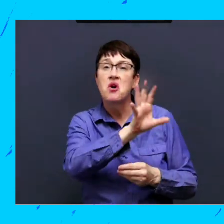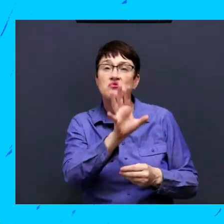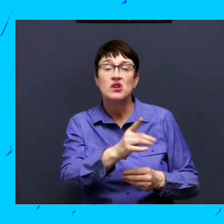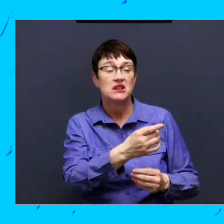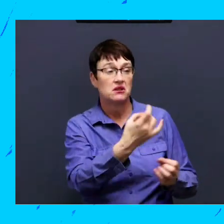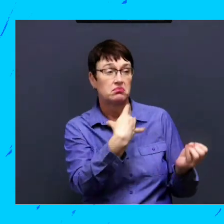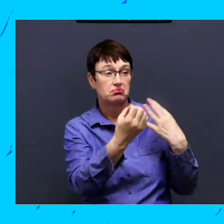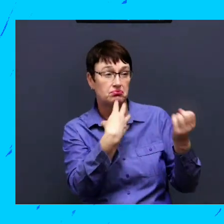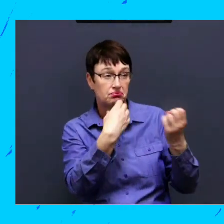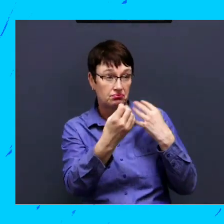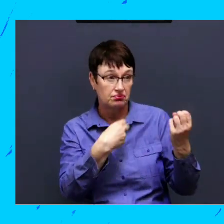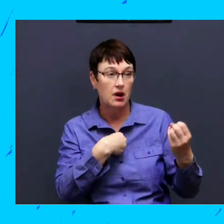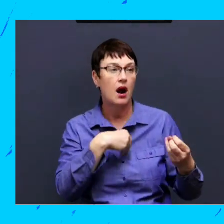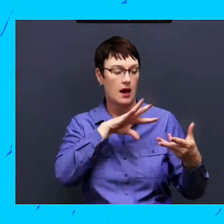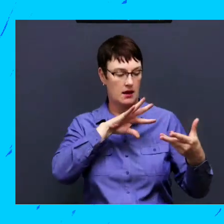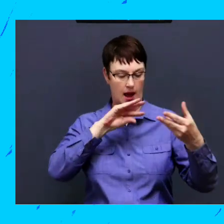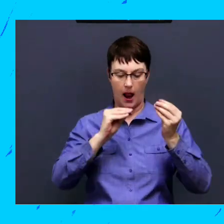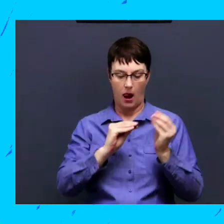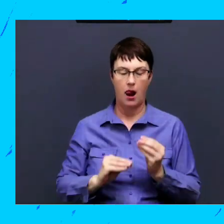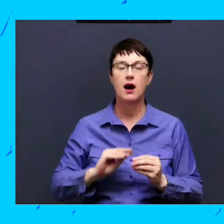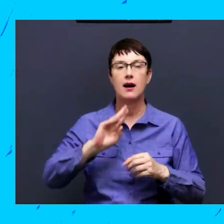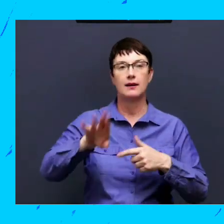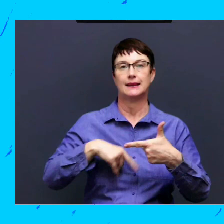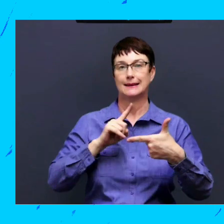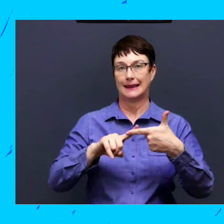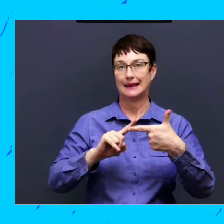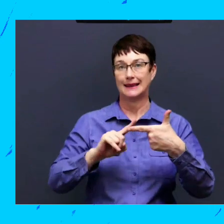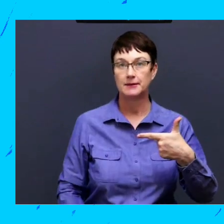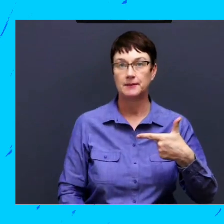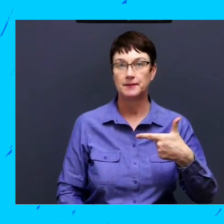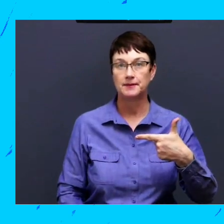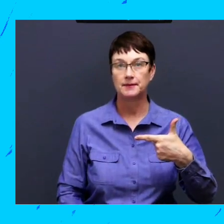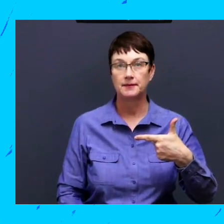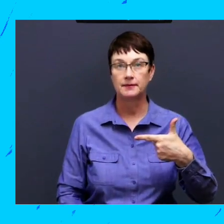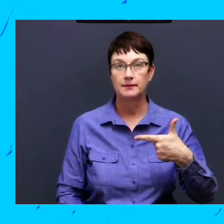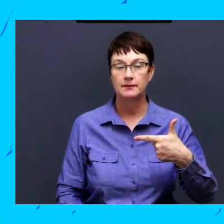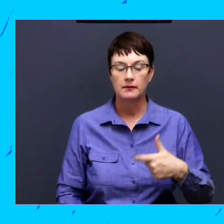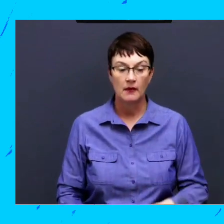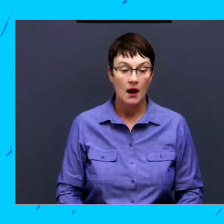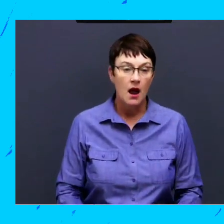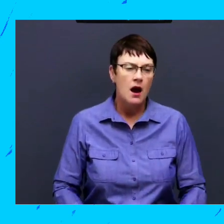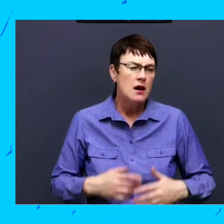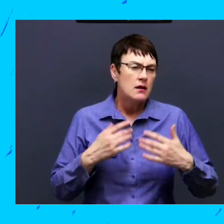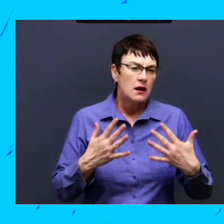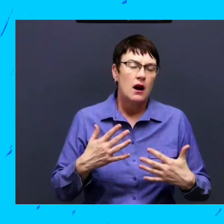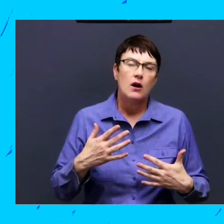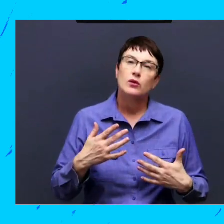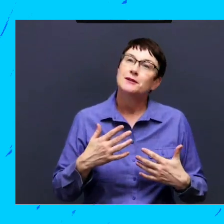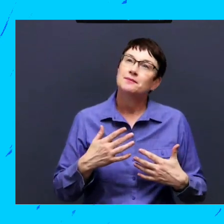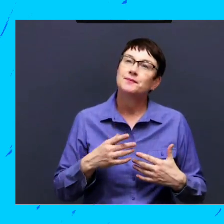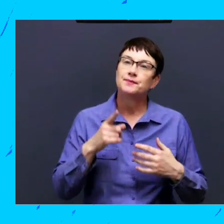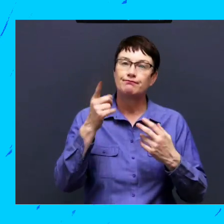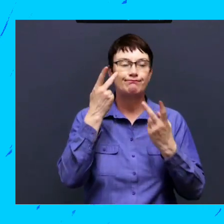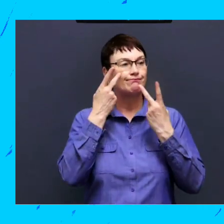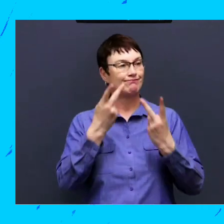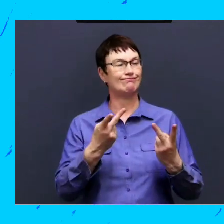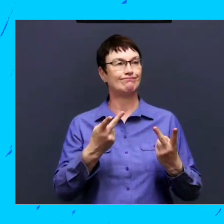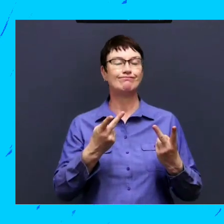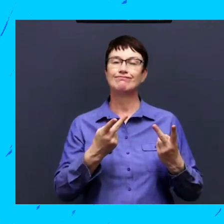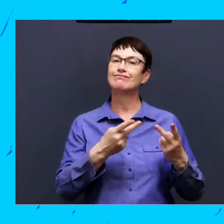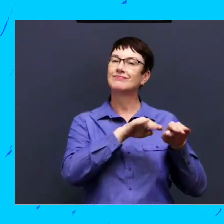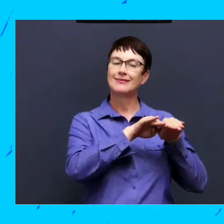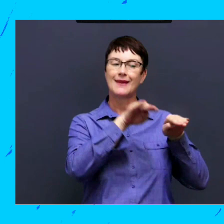la salud de los adolescentes. Y también el pensamiento, la idea sobre el bienestar